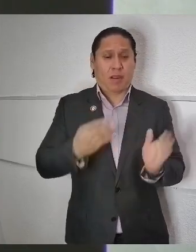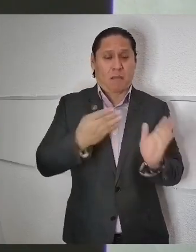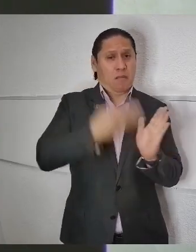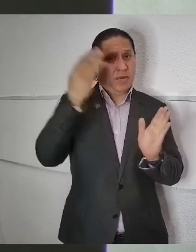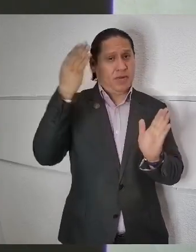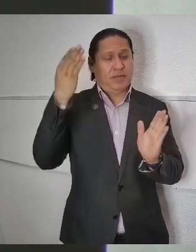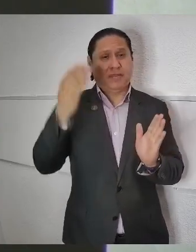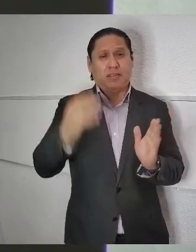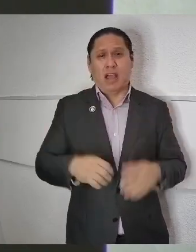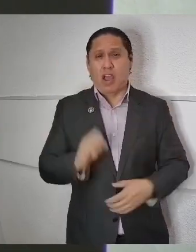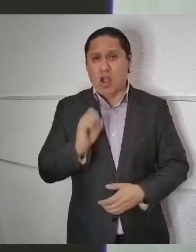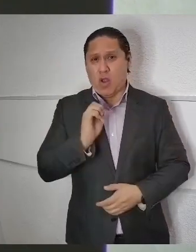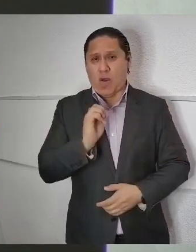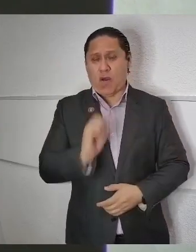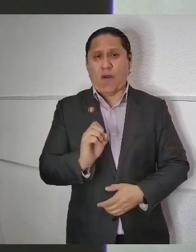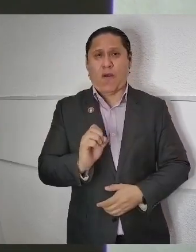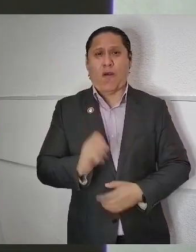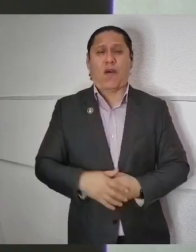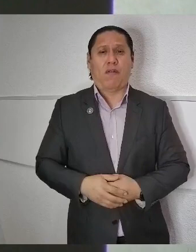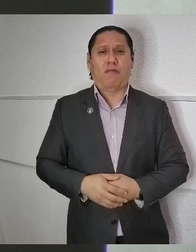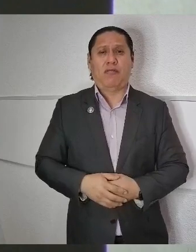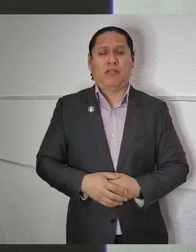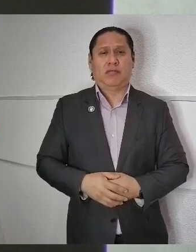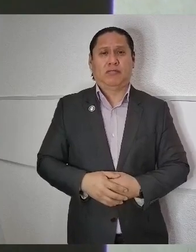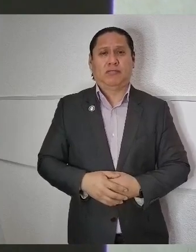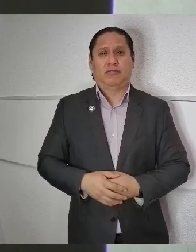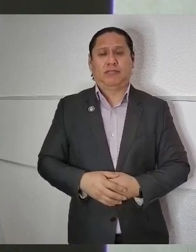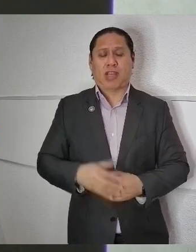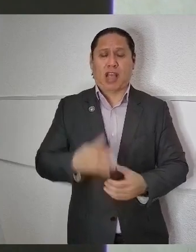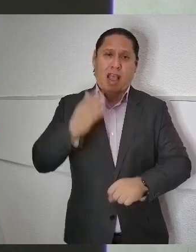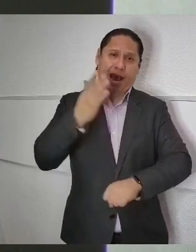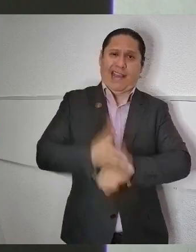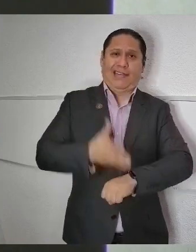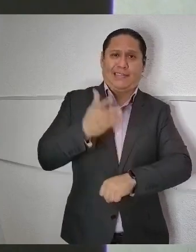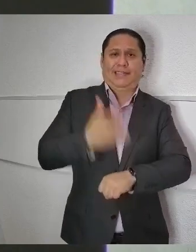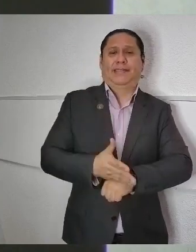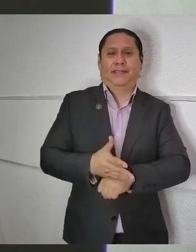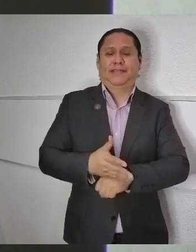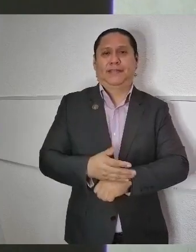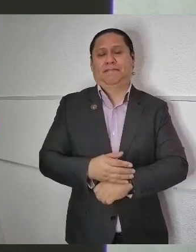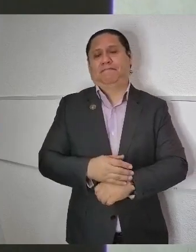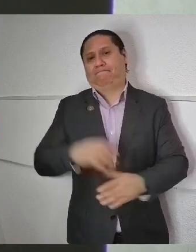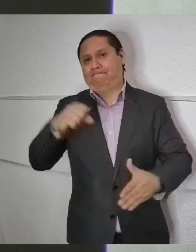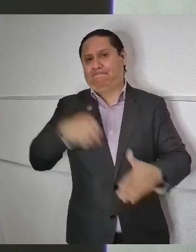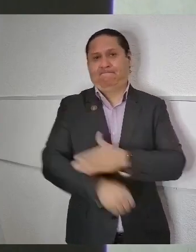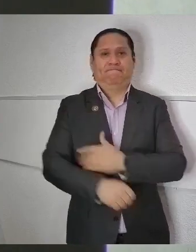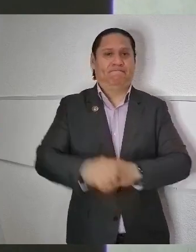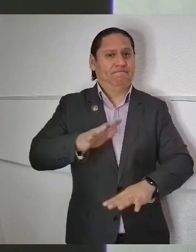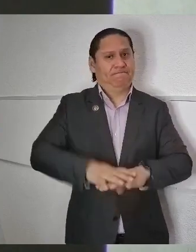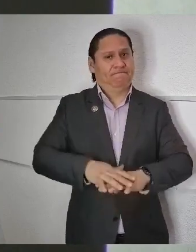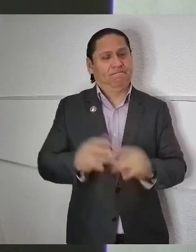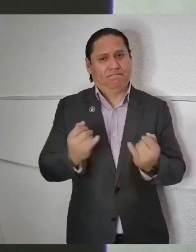multas como en lo que tiene que ver con los castigos privativos de la libertad.